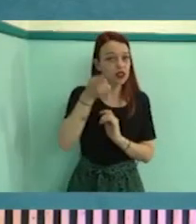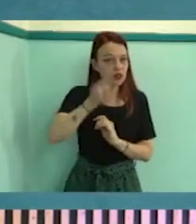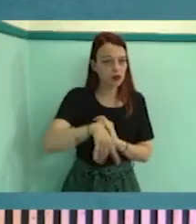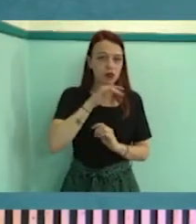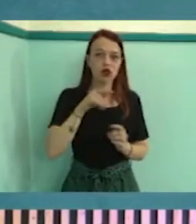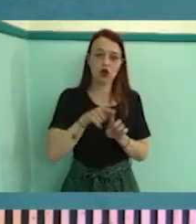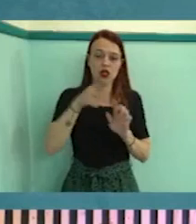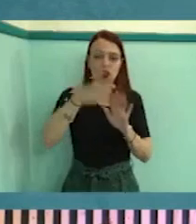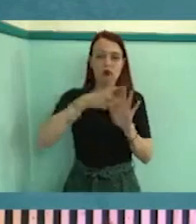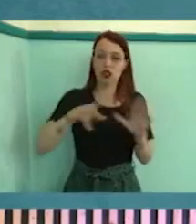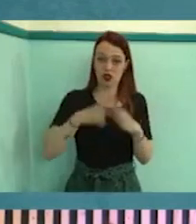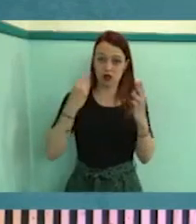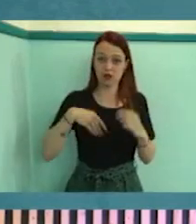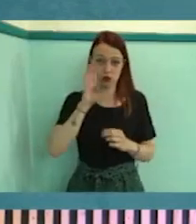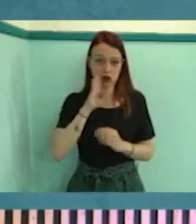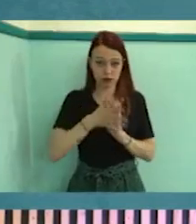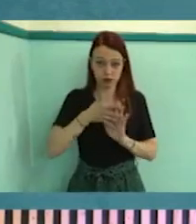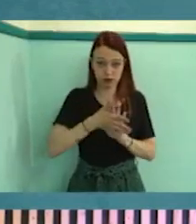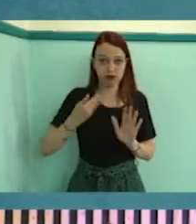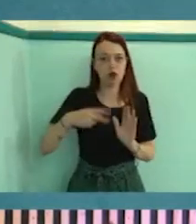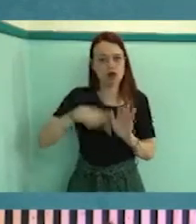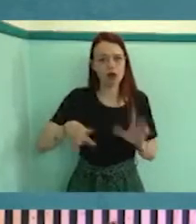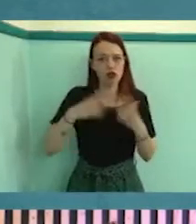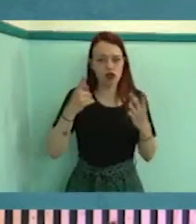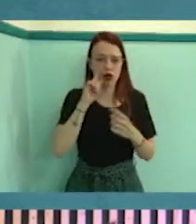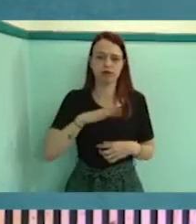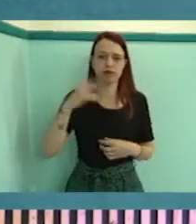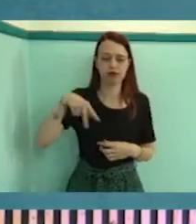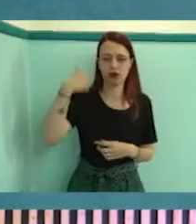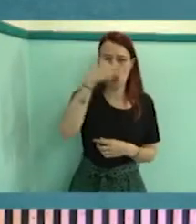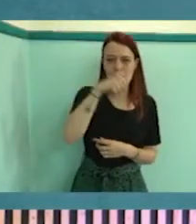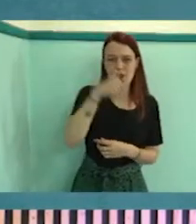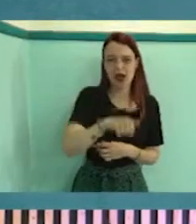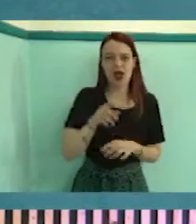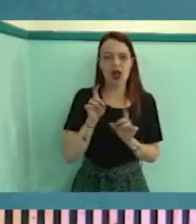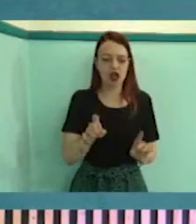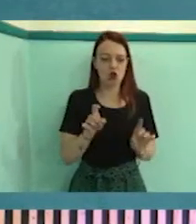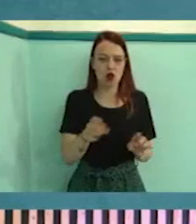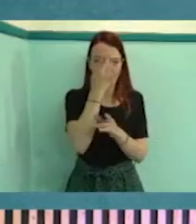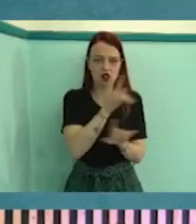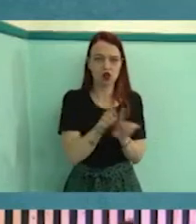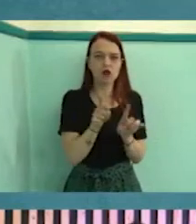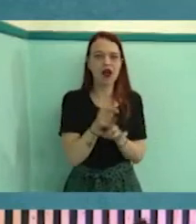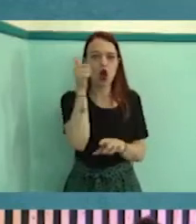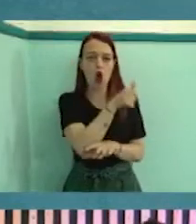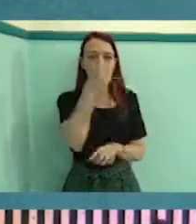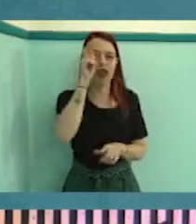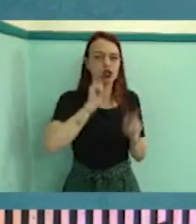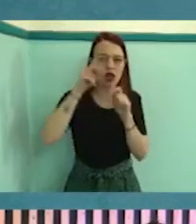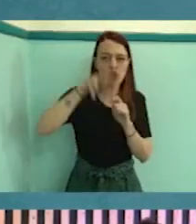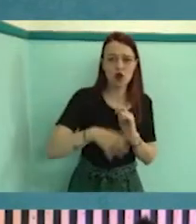esas normas sociales de las que venimos hablando no eh El hombre ha sido eh educado en el los hombres nunca lloran eh Si lloras eres un